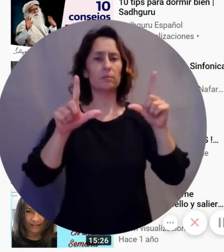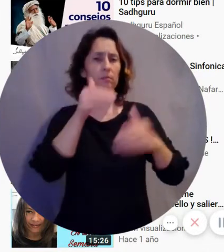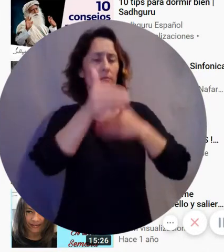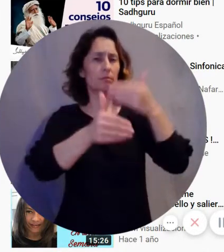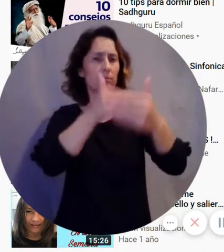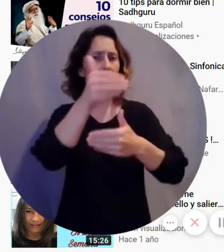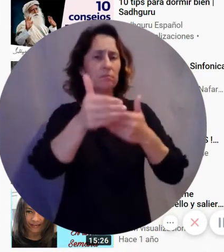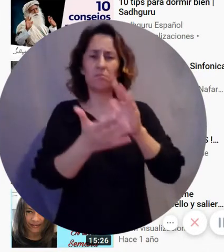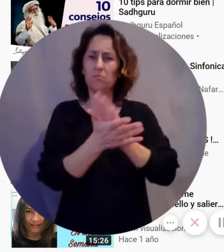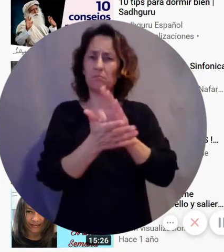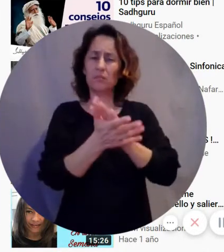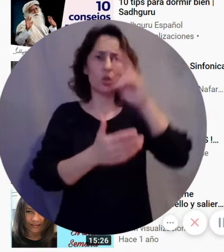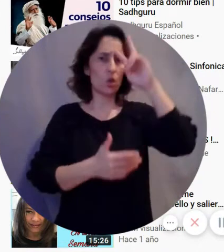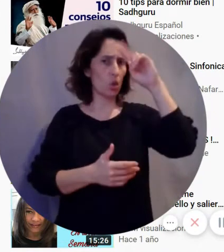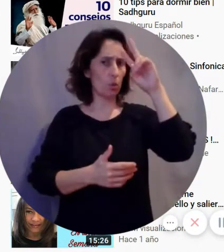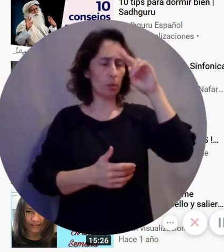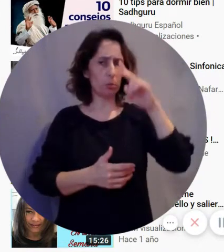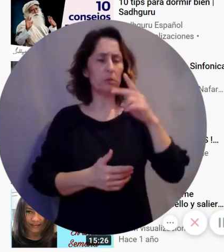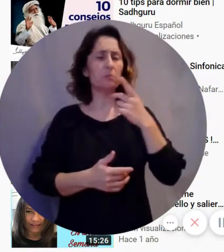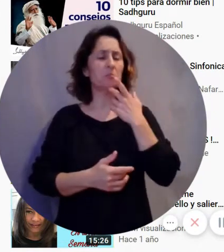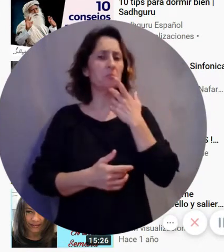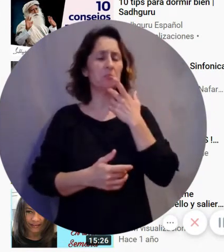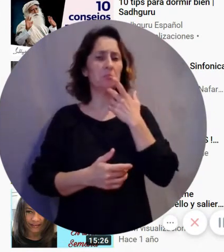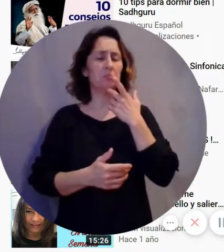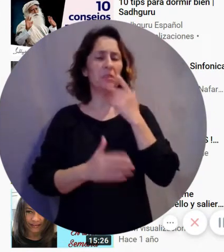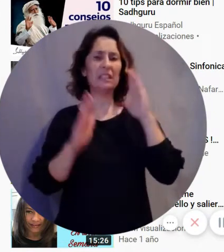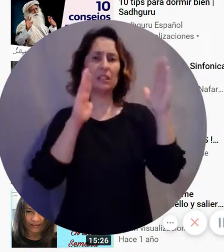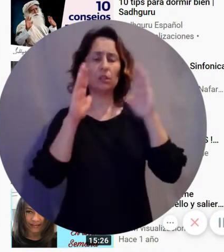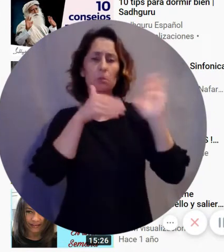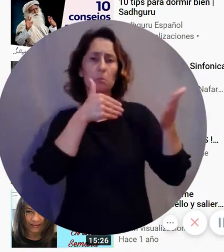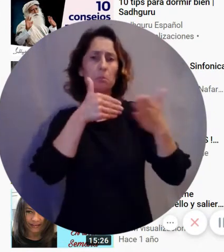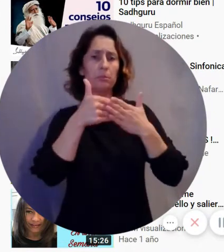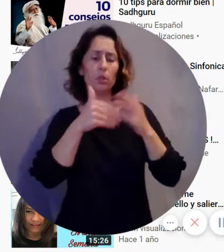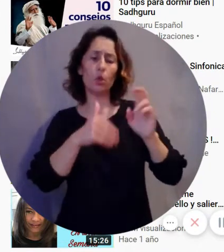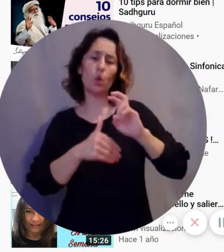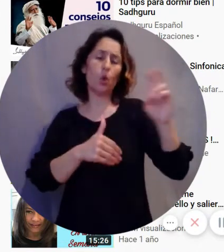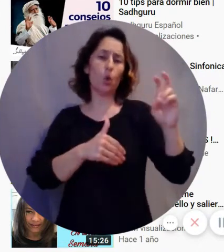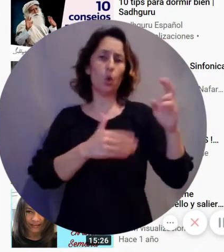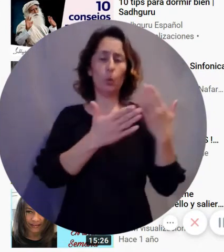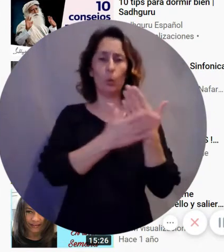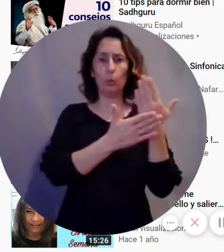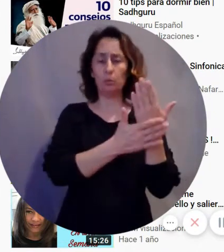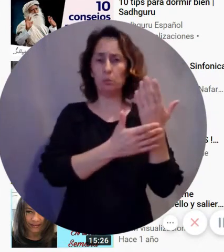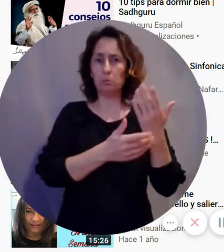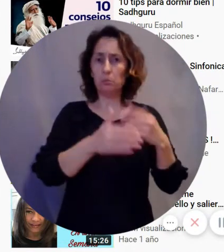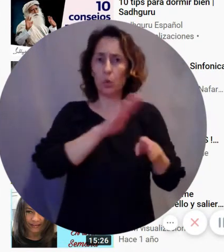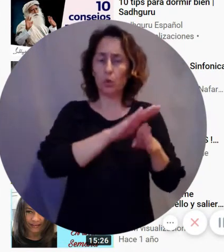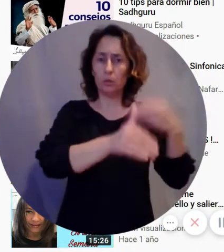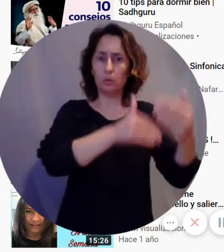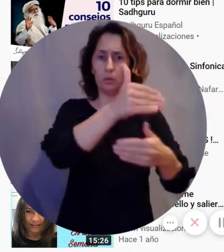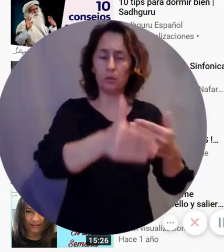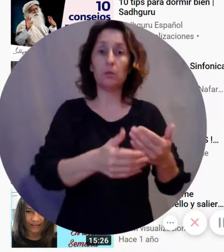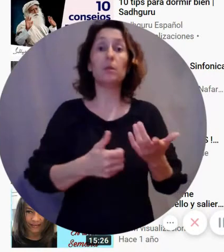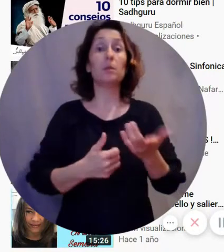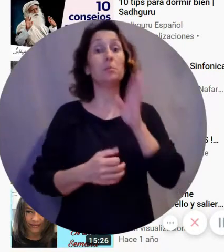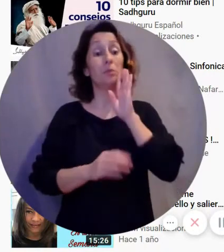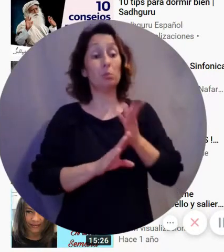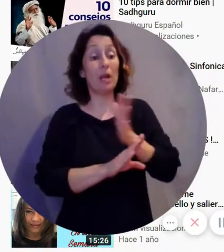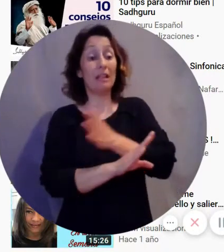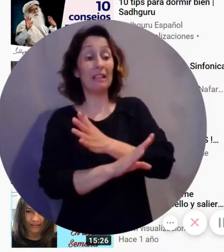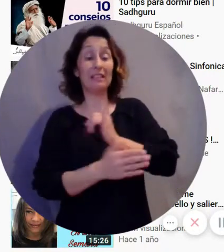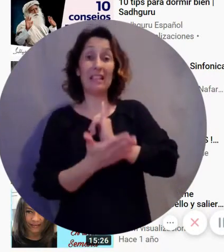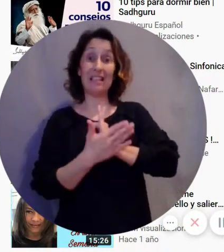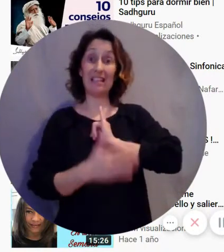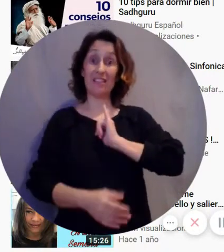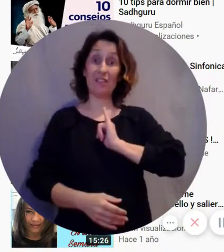preocupes. Puedes cerrar sesión y acceder en otro momento, debiendo cumplimentar de nuevo todos los pasos de identificación que hemos visto.